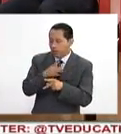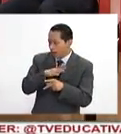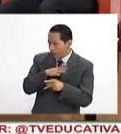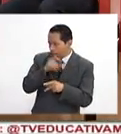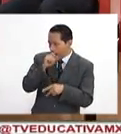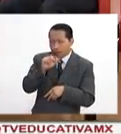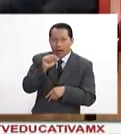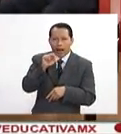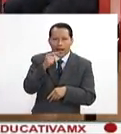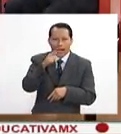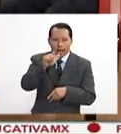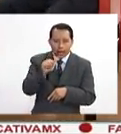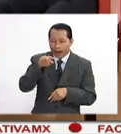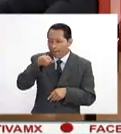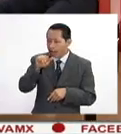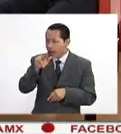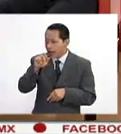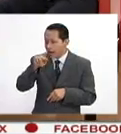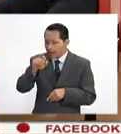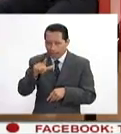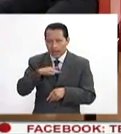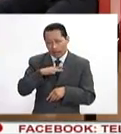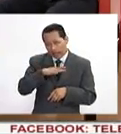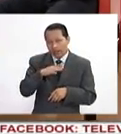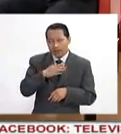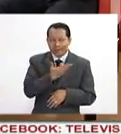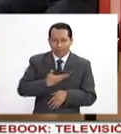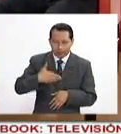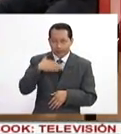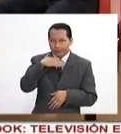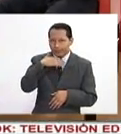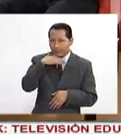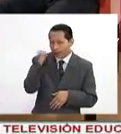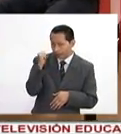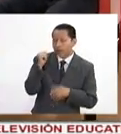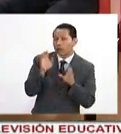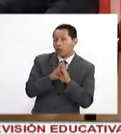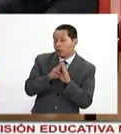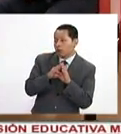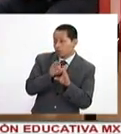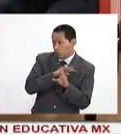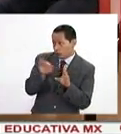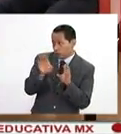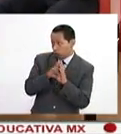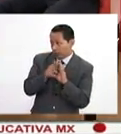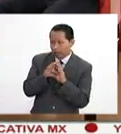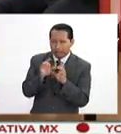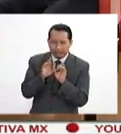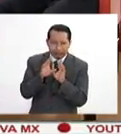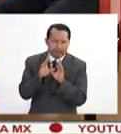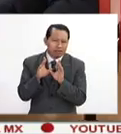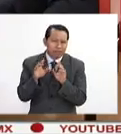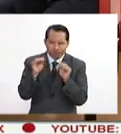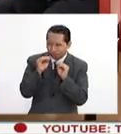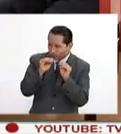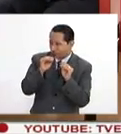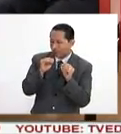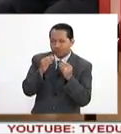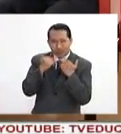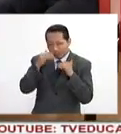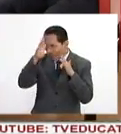peso de Angela Merkel, la canciller alemana. Y si existe la posibilidad en un momento dado de que se empantanen las negociaciones, de que no se lleguen a